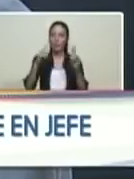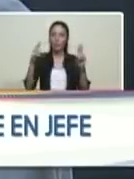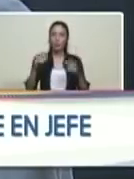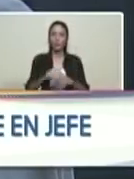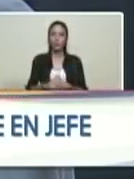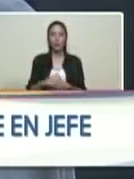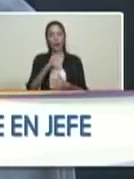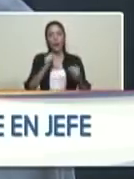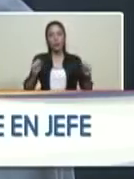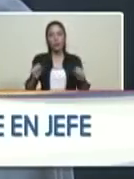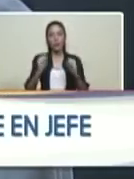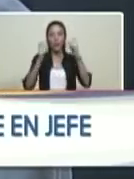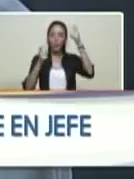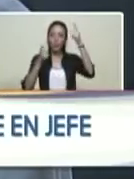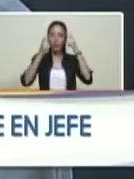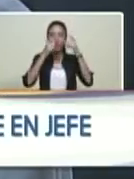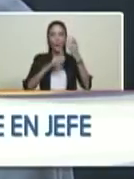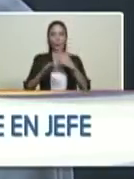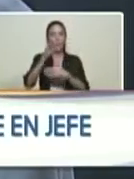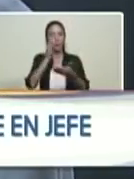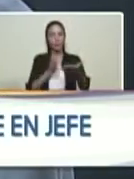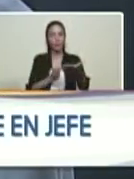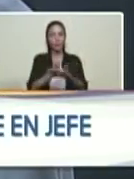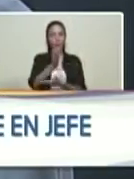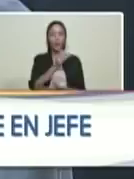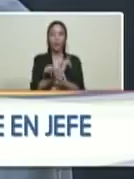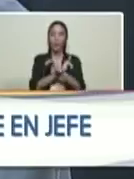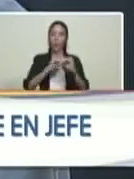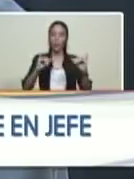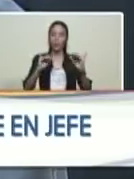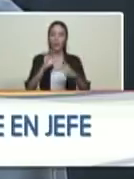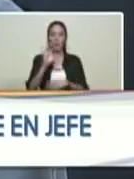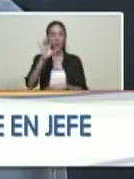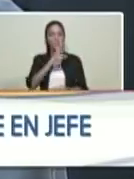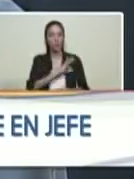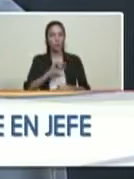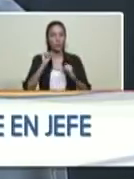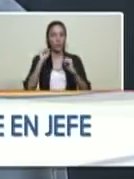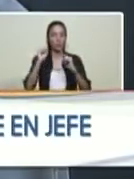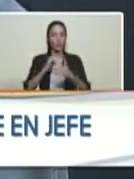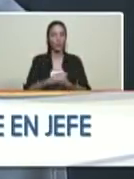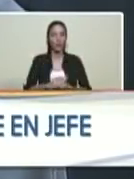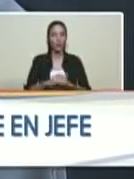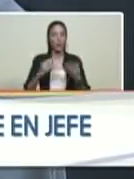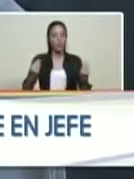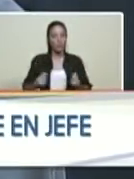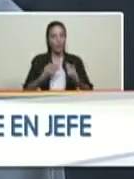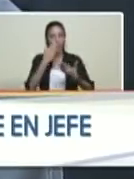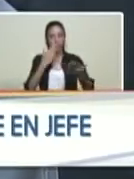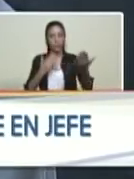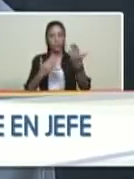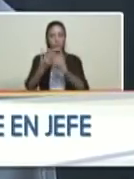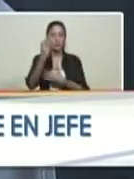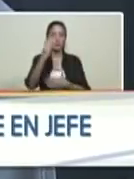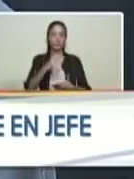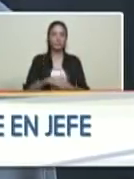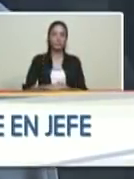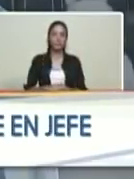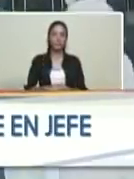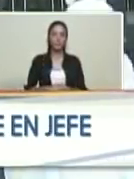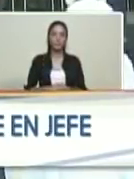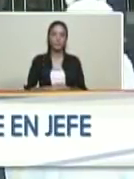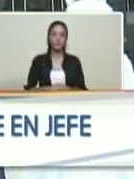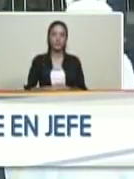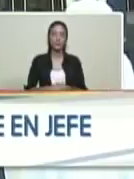chávez vive la patria sigue independencia y patria socialista viviremos y venceremos